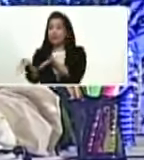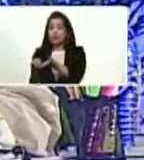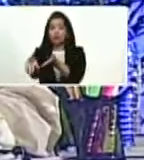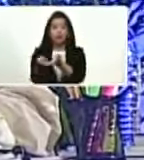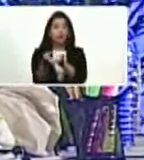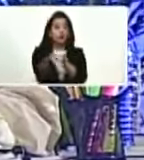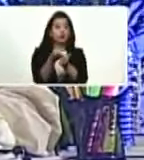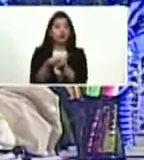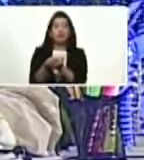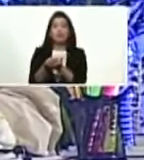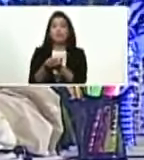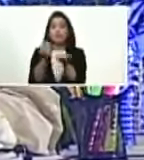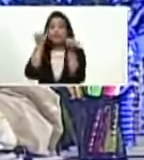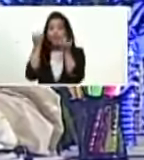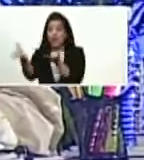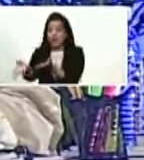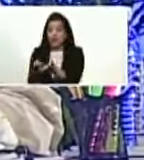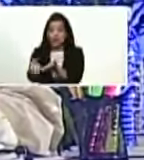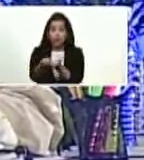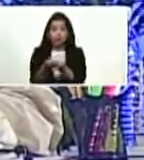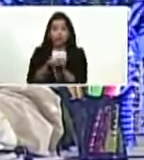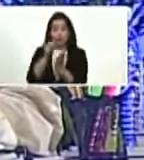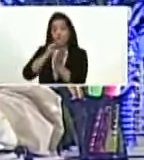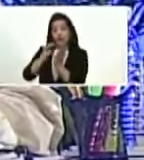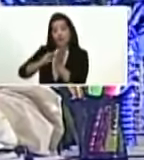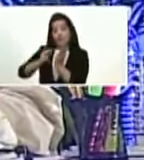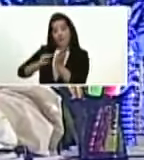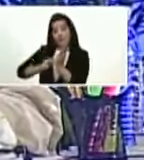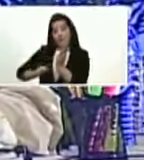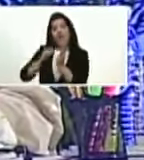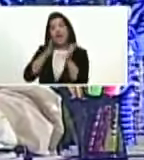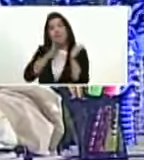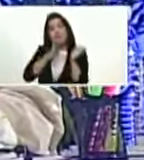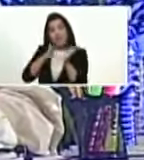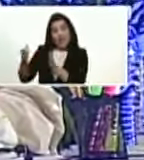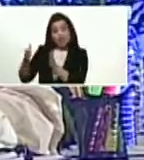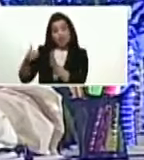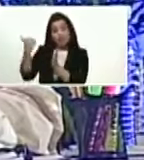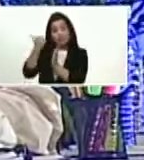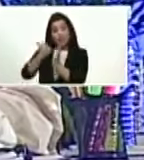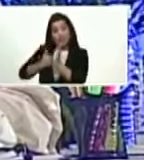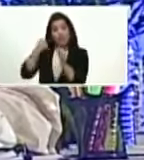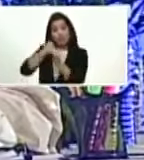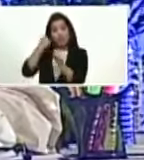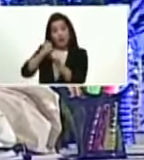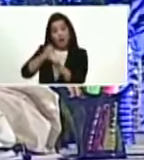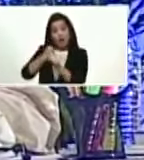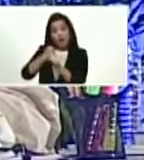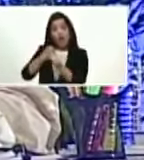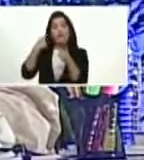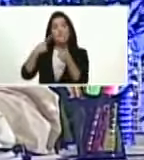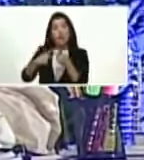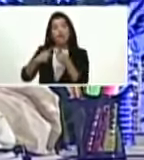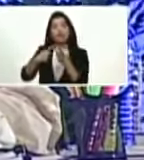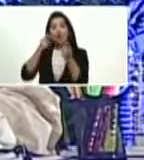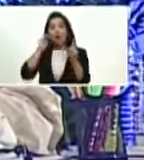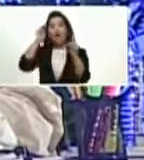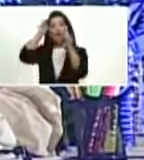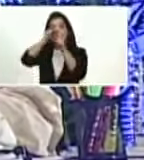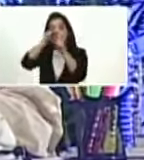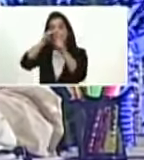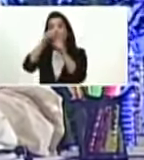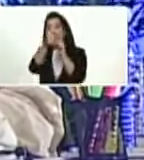y pasar a los lineamientos estratégicos de planificación, a las metas por sector, a las metas por